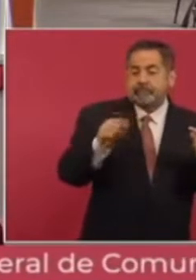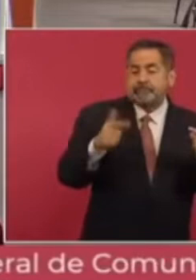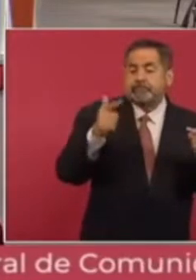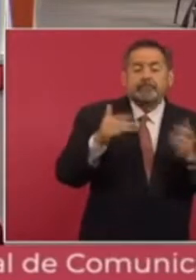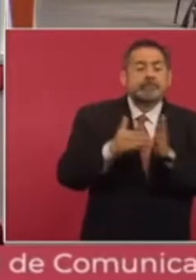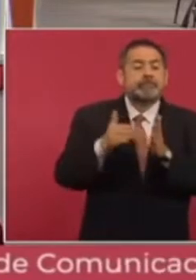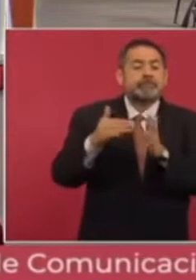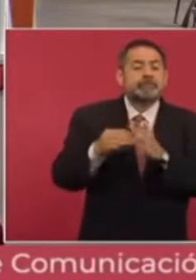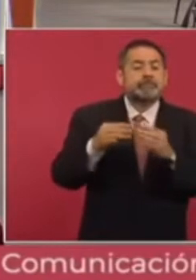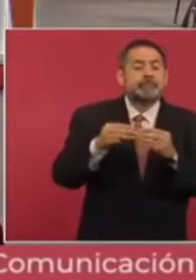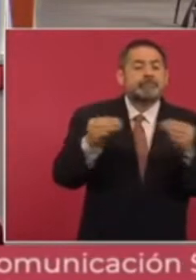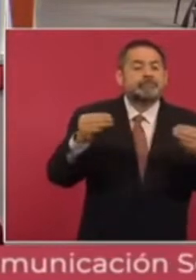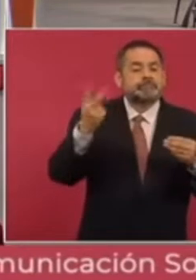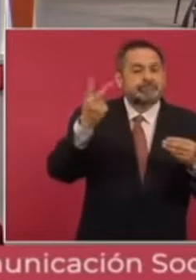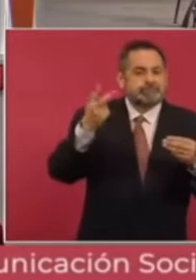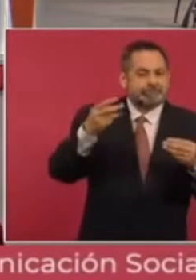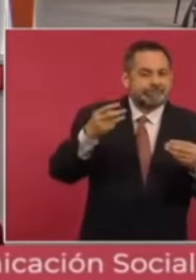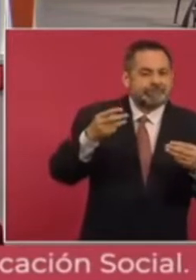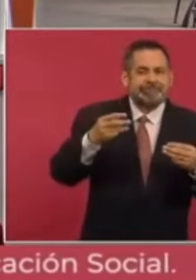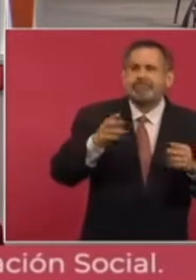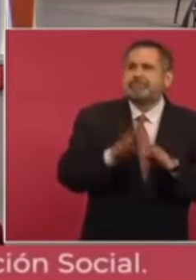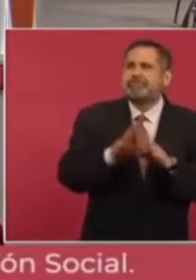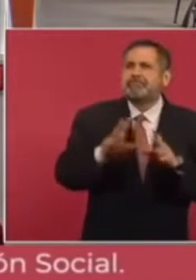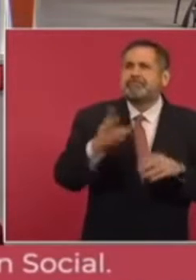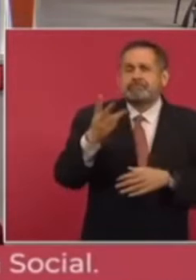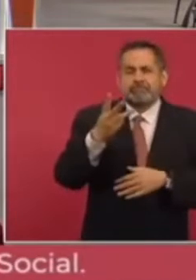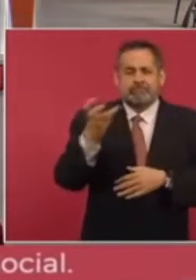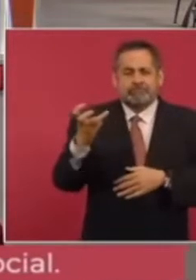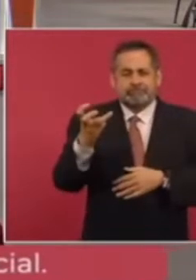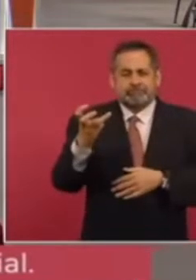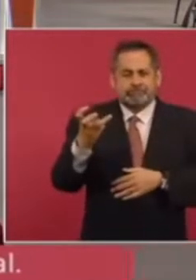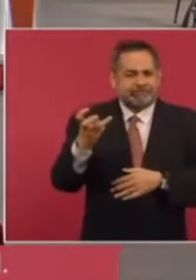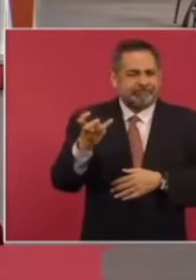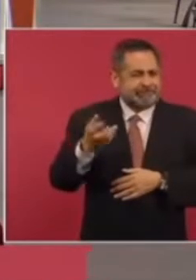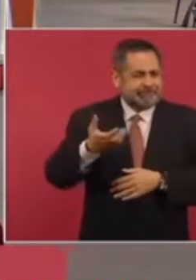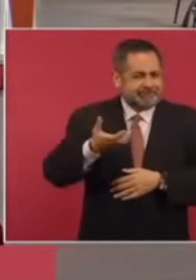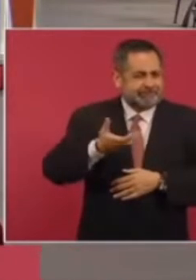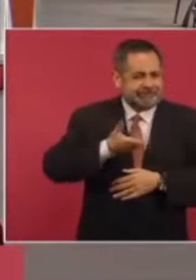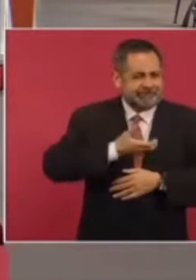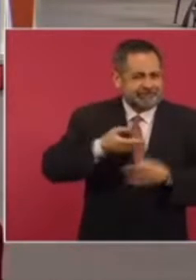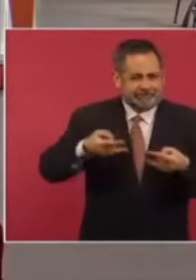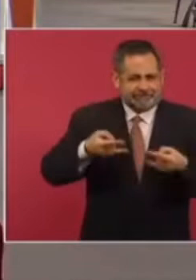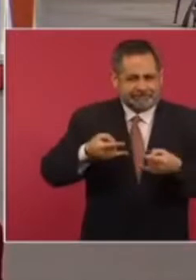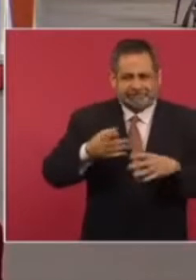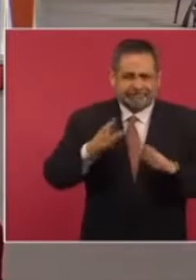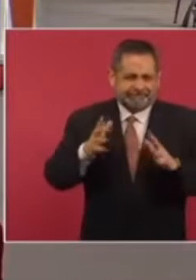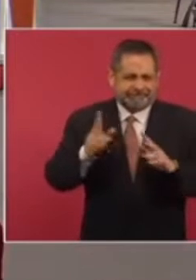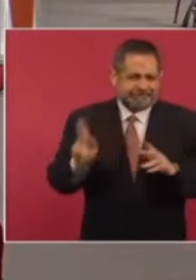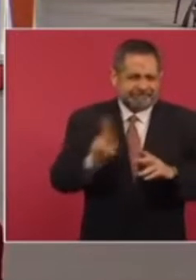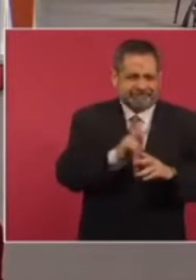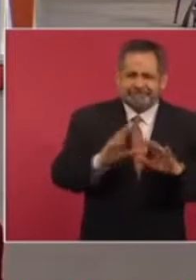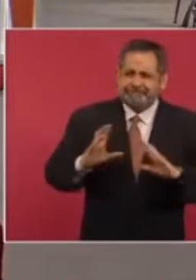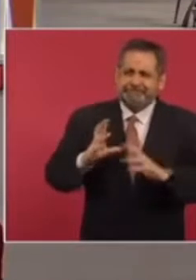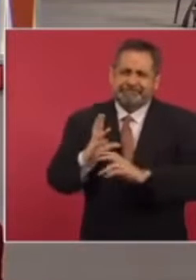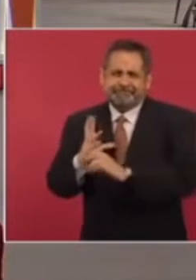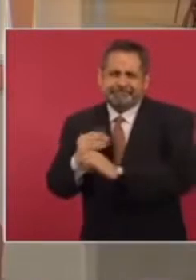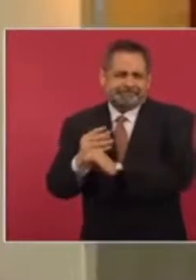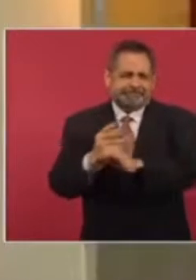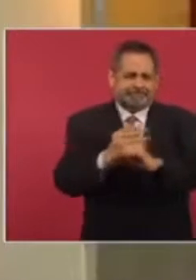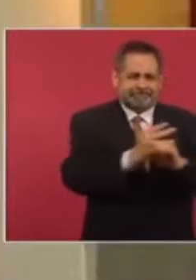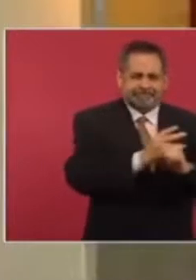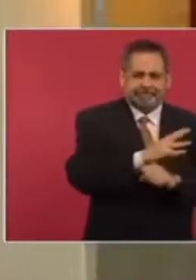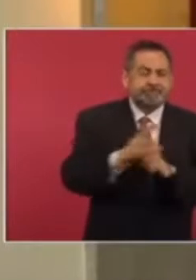5.7 millones de metros cuadrados, lo equivalente a más de 300 zócalos de la Ciudad de México, con una población beneficiaria